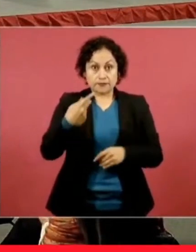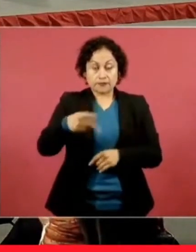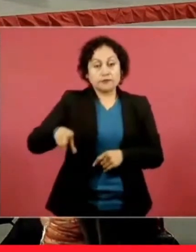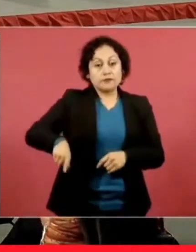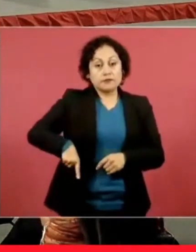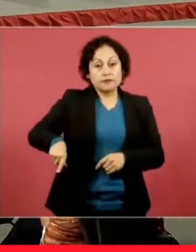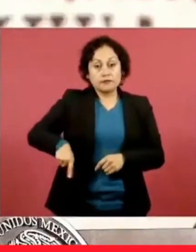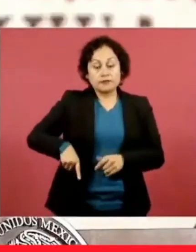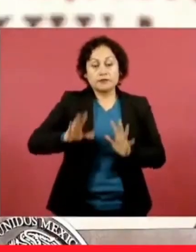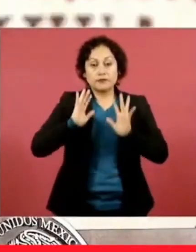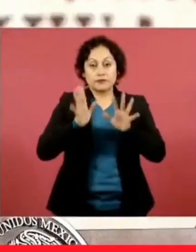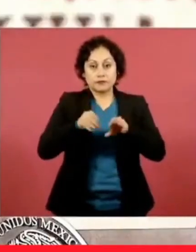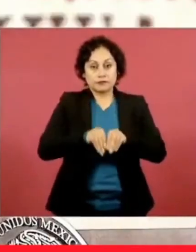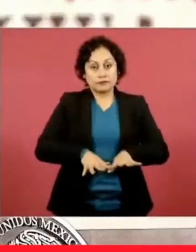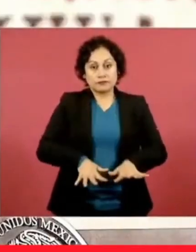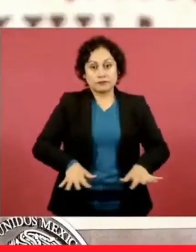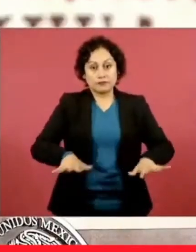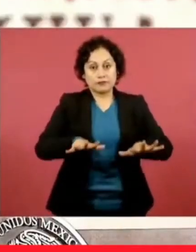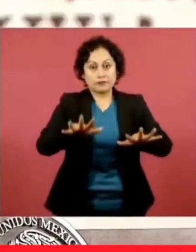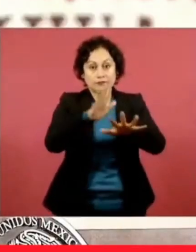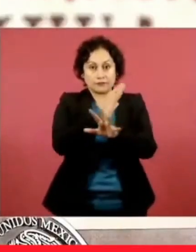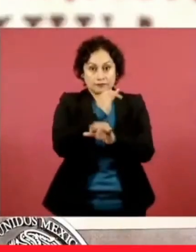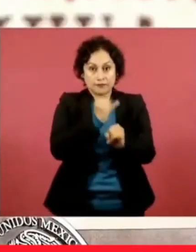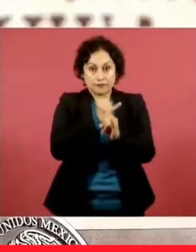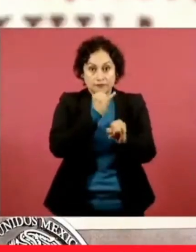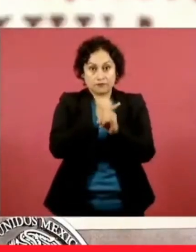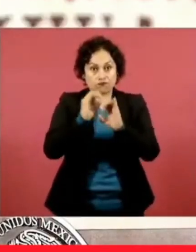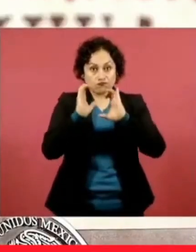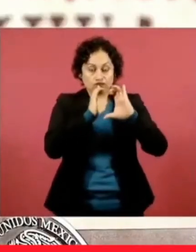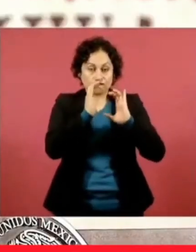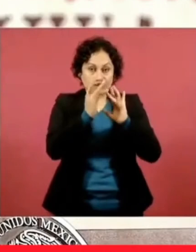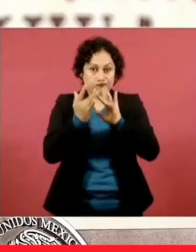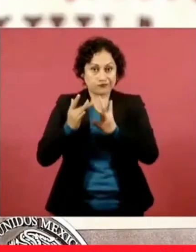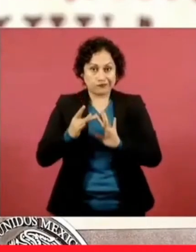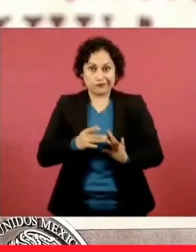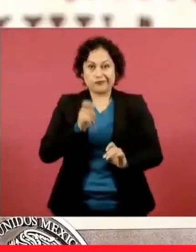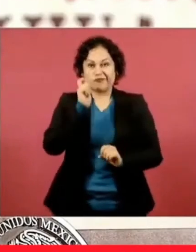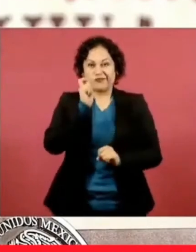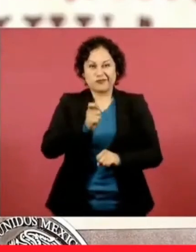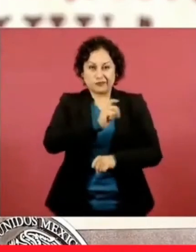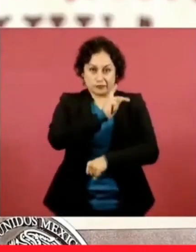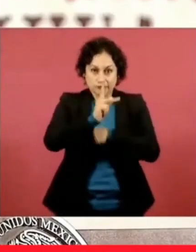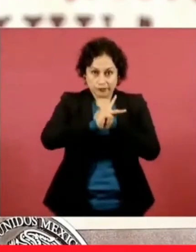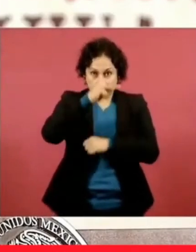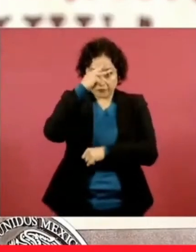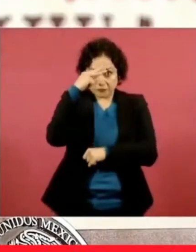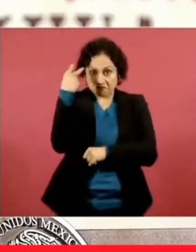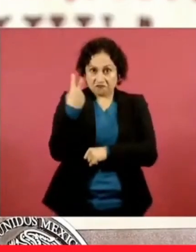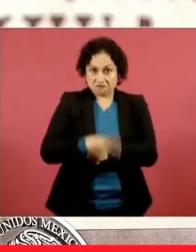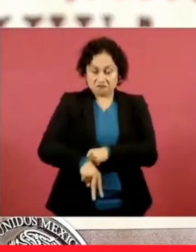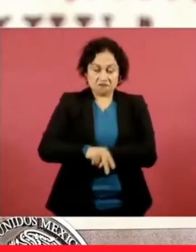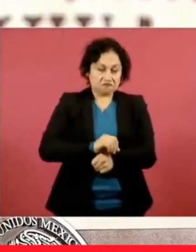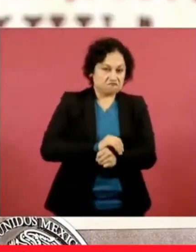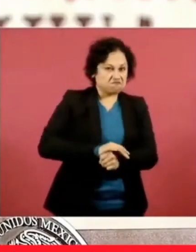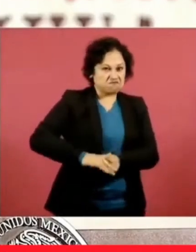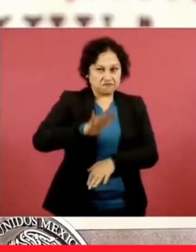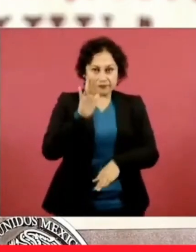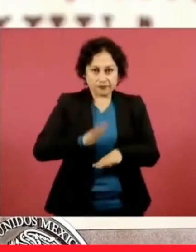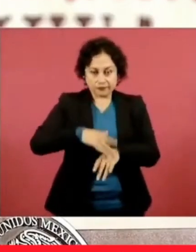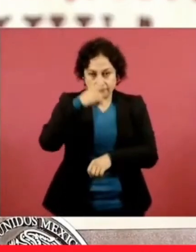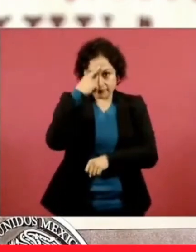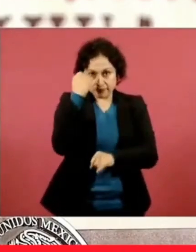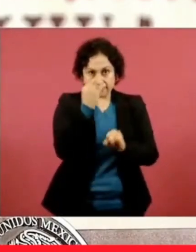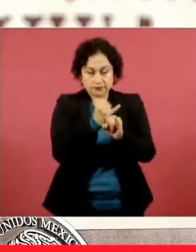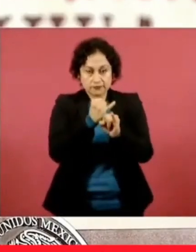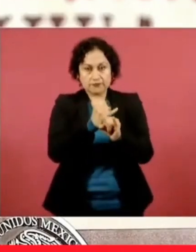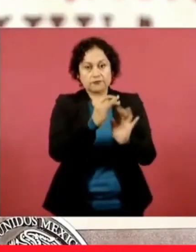infraestructura de telecomunicaciones que hace de nuestro país uno de los países más conectados del continente y que ha permitido ofrecer señal a